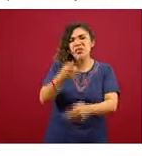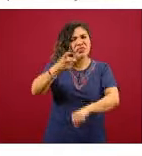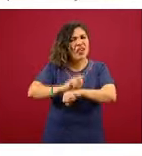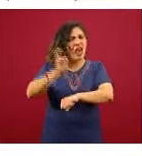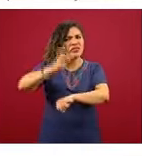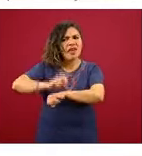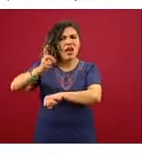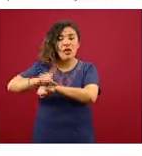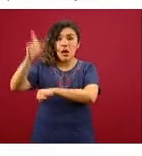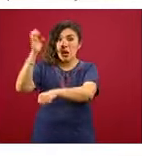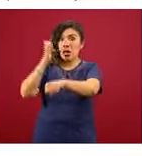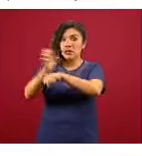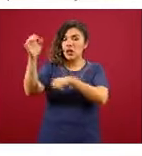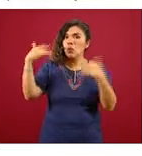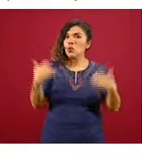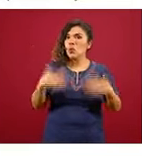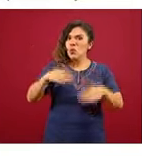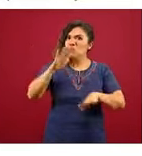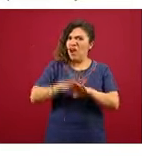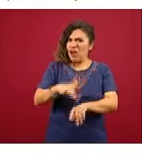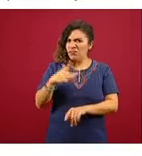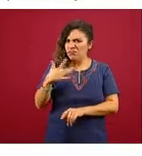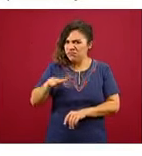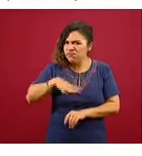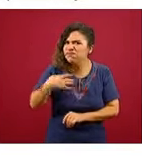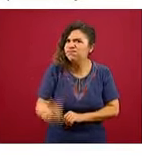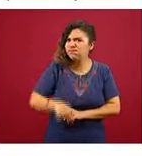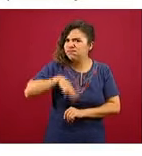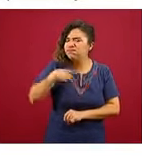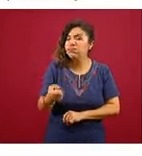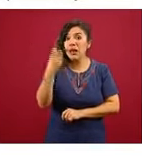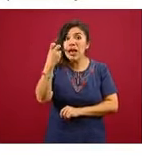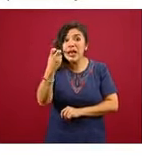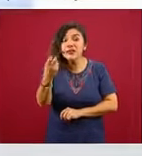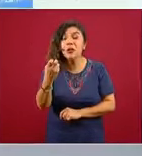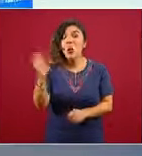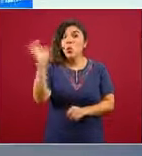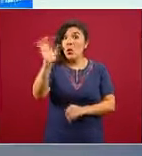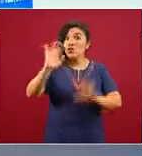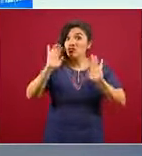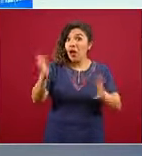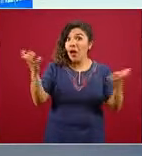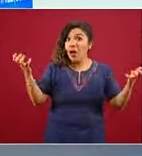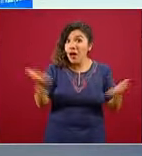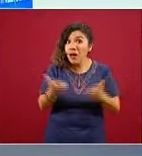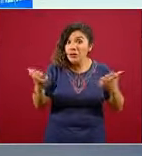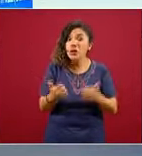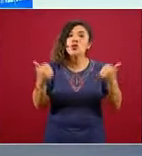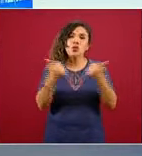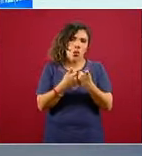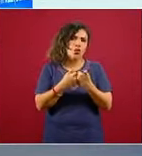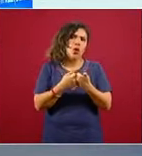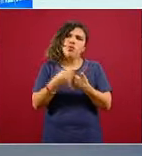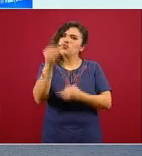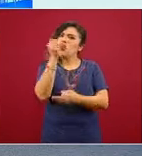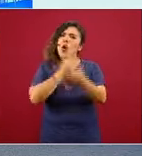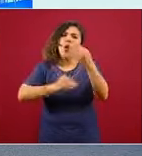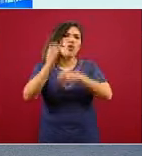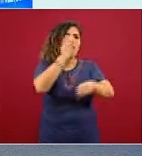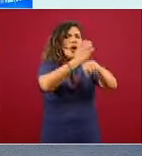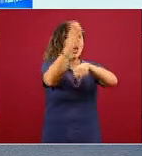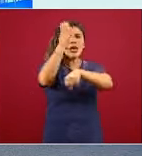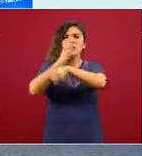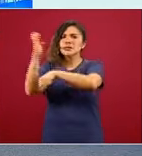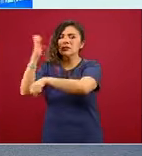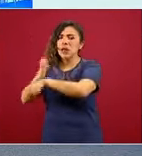los días. El Estado está poniendo todo el esfuerzo necesario y esto es algo que en su momento se realiza precisamente con todas aquellas entidades